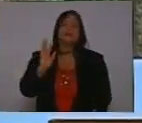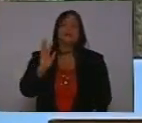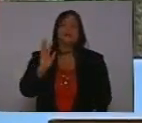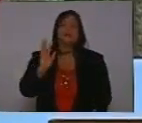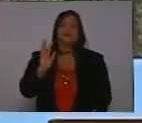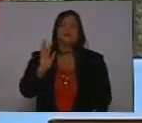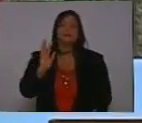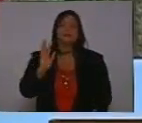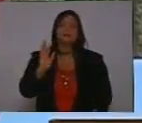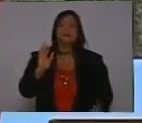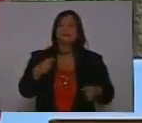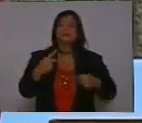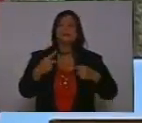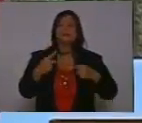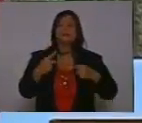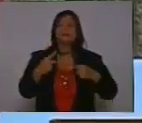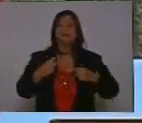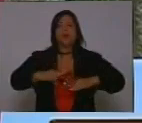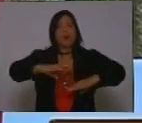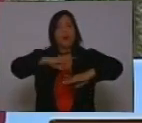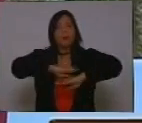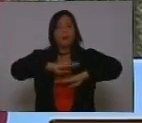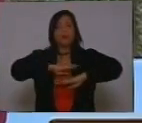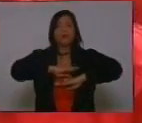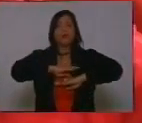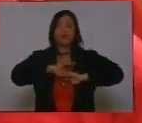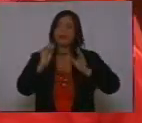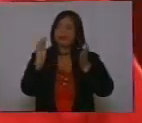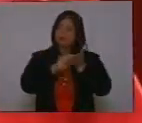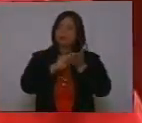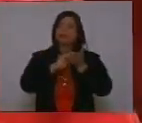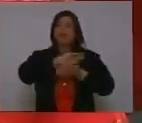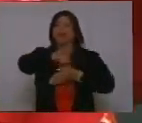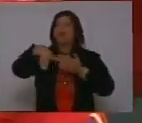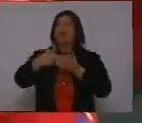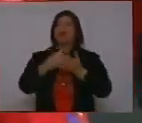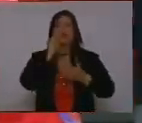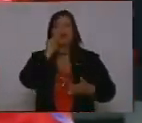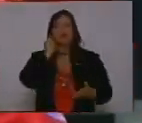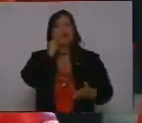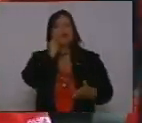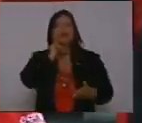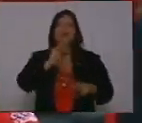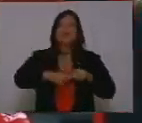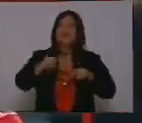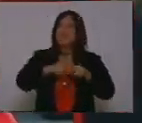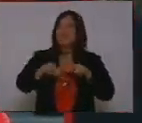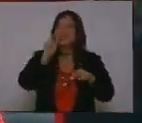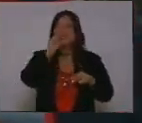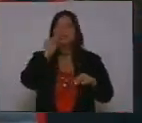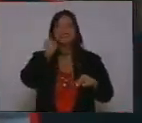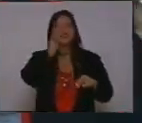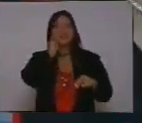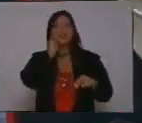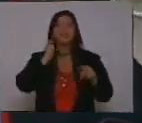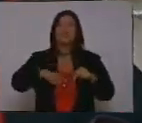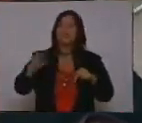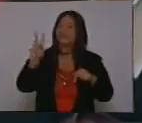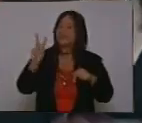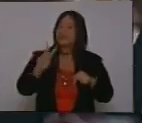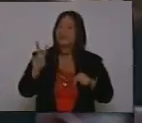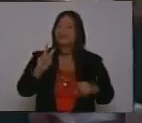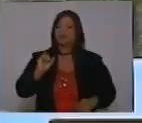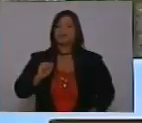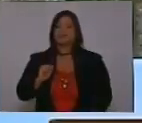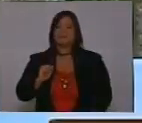en un proceso, sino en una garantía de todos y cada uno de los niños y de las niñas